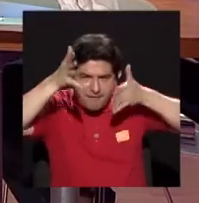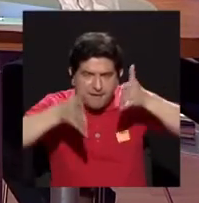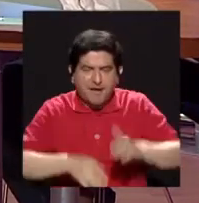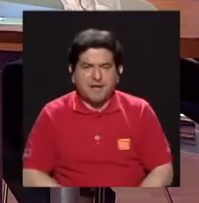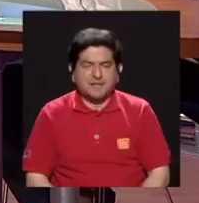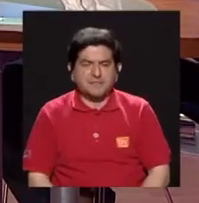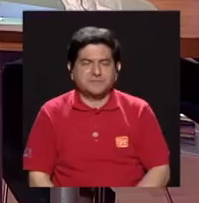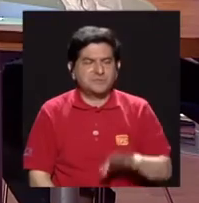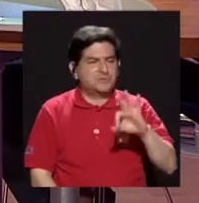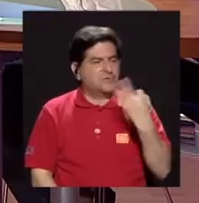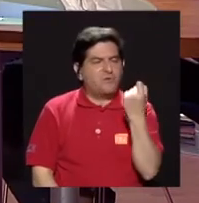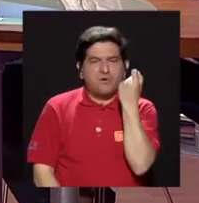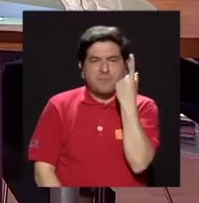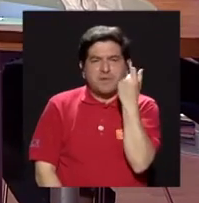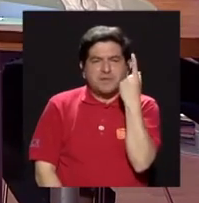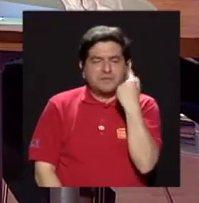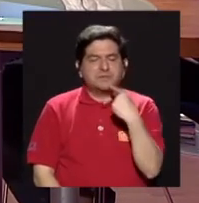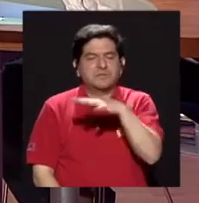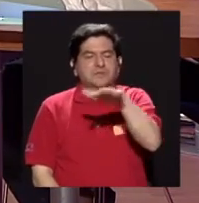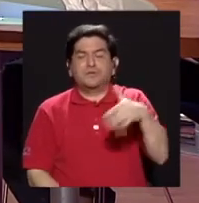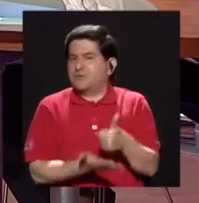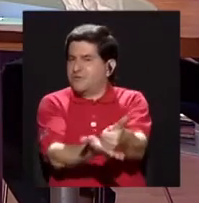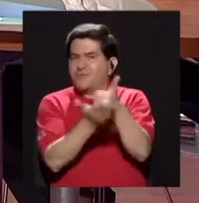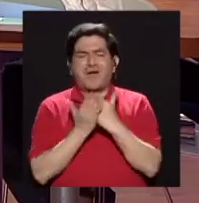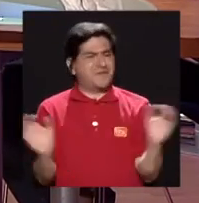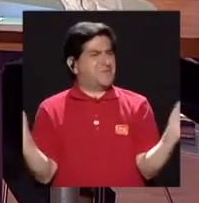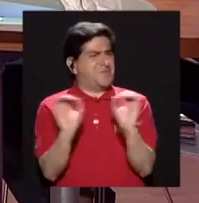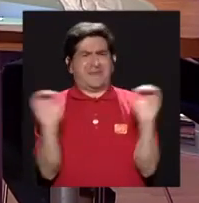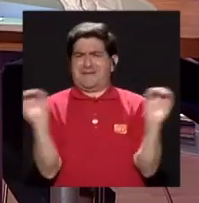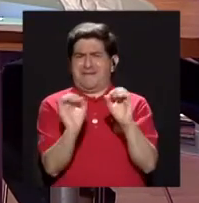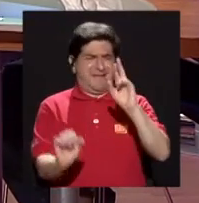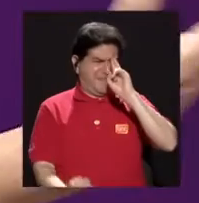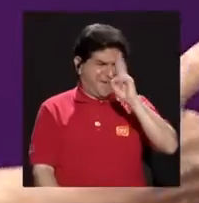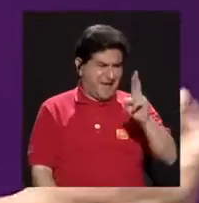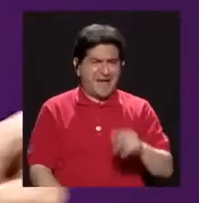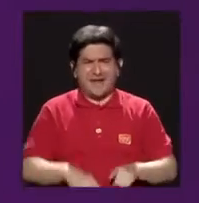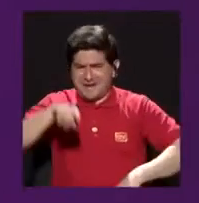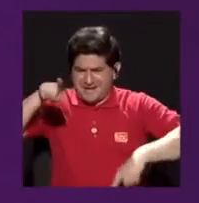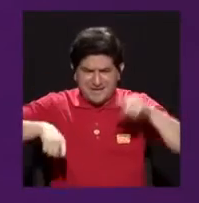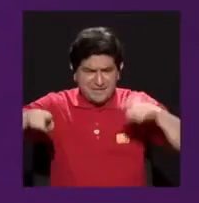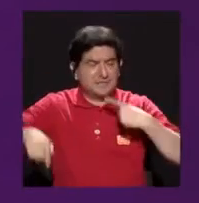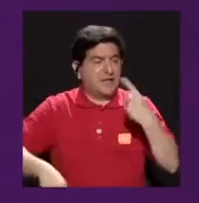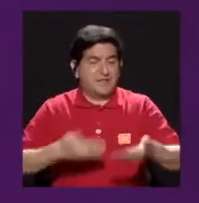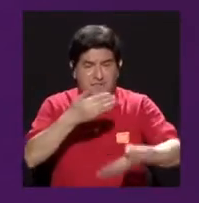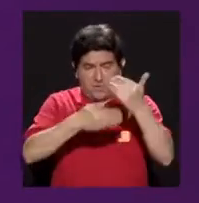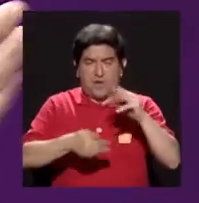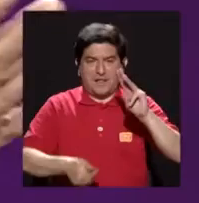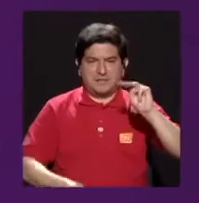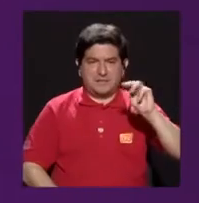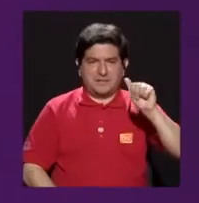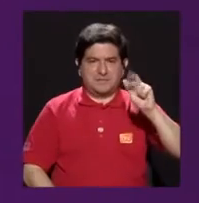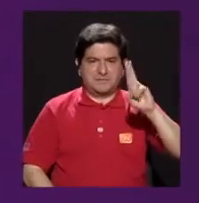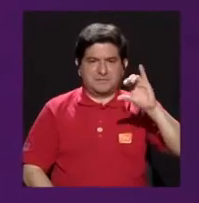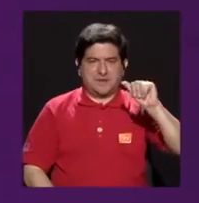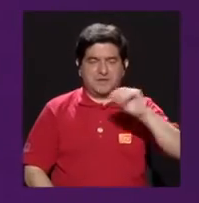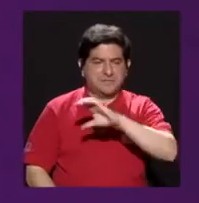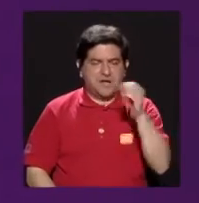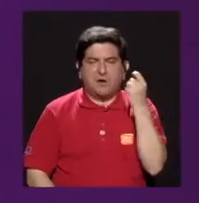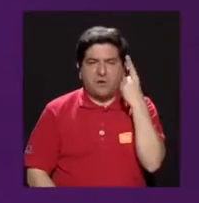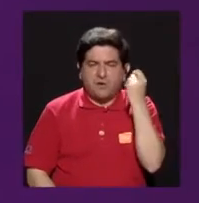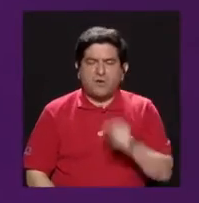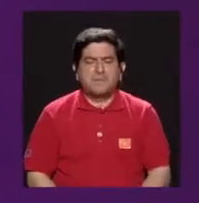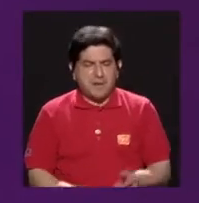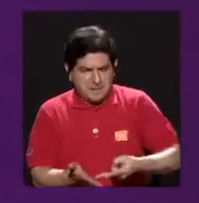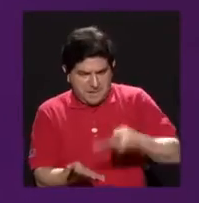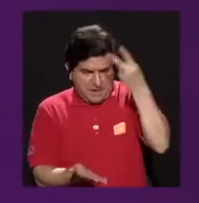formas de comprender la realidad que no ayudan para nada ni a respetar la diversidad, como decía Marcia, ni a entender la riqueza que hay en